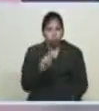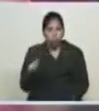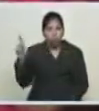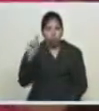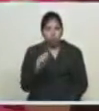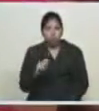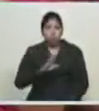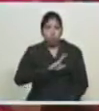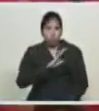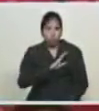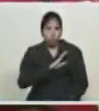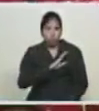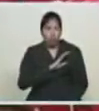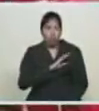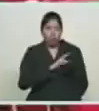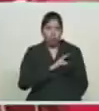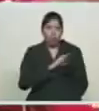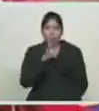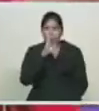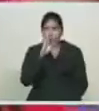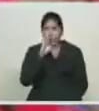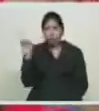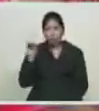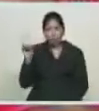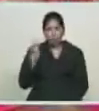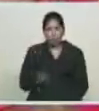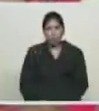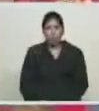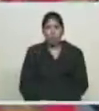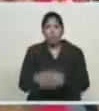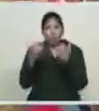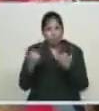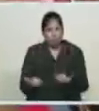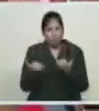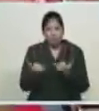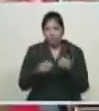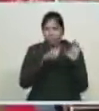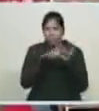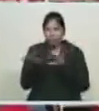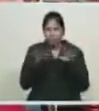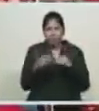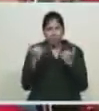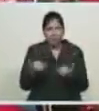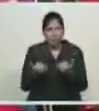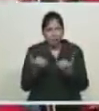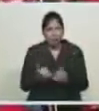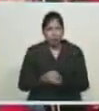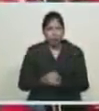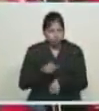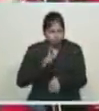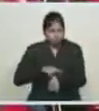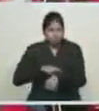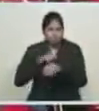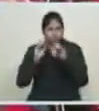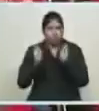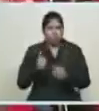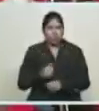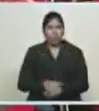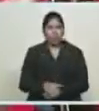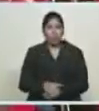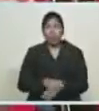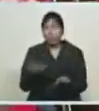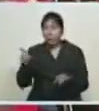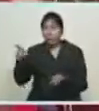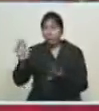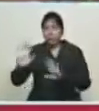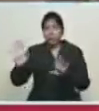su billetera virtual. En este mismo momento, en este mismo segundo. ¿Ya te